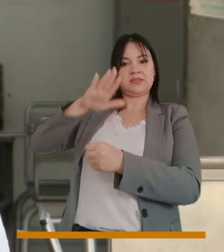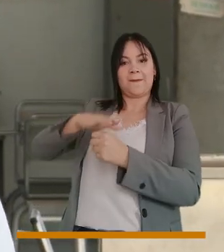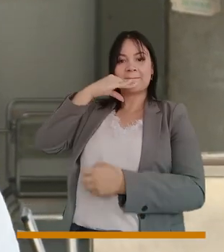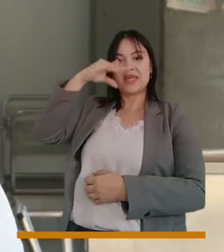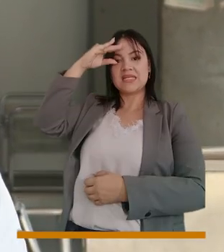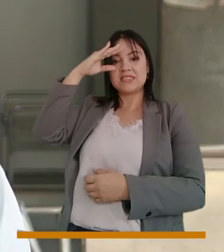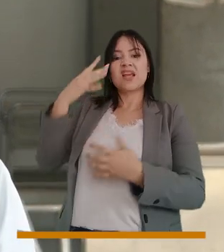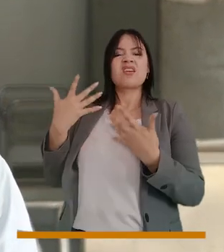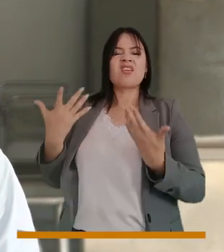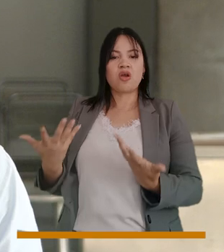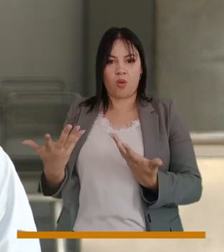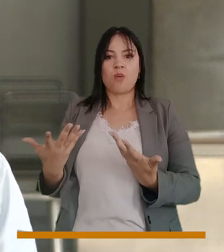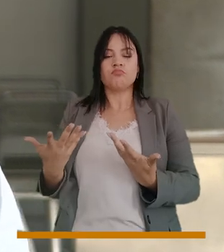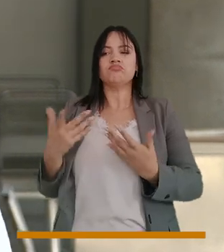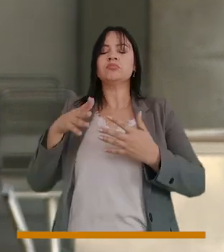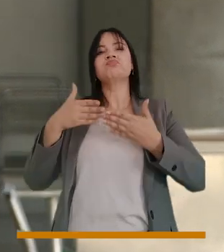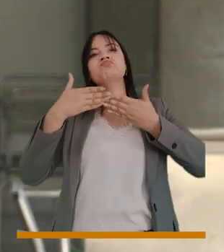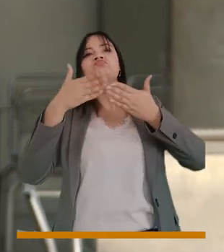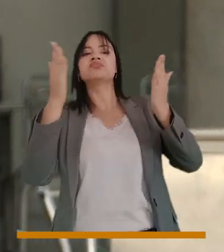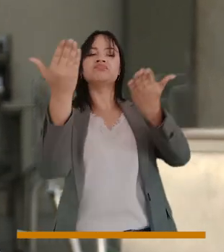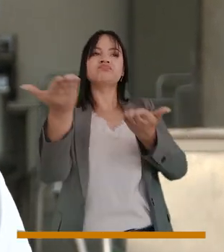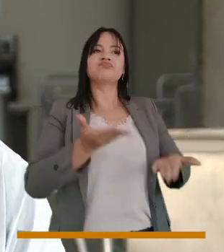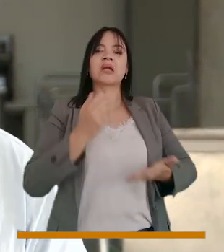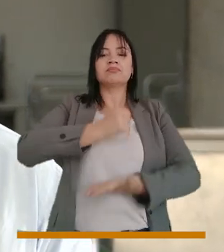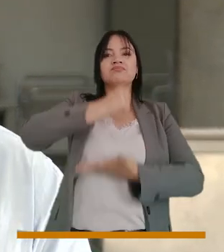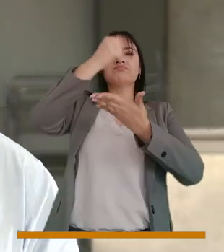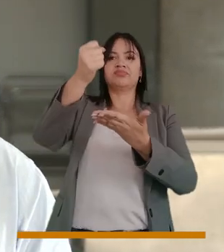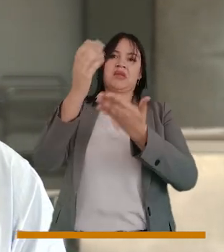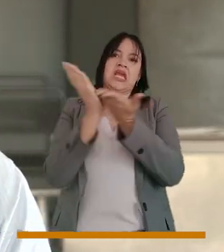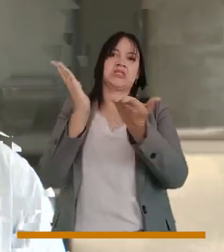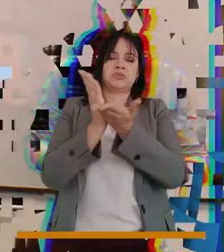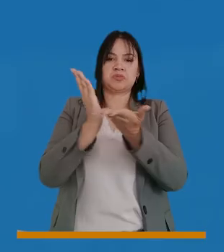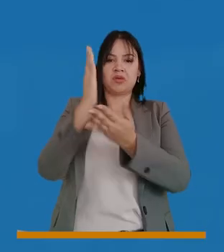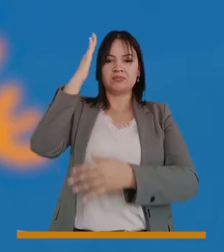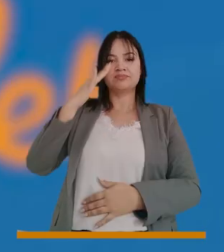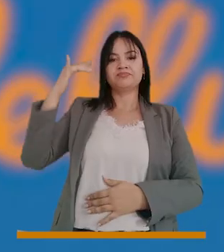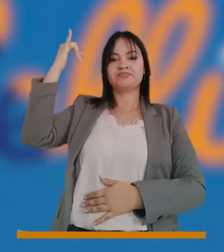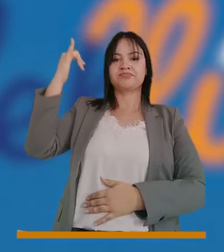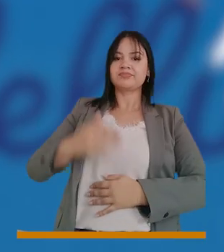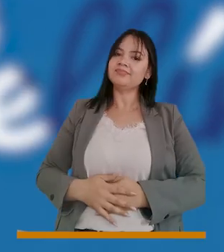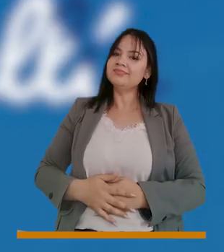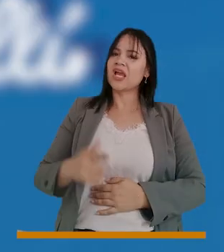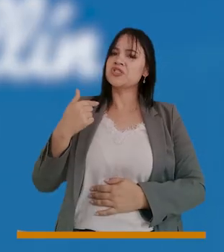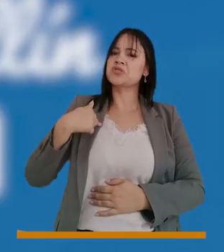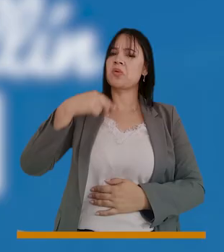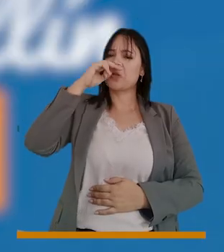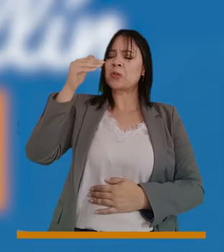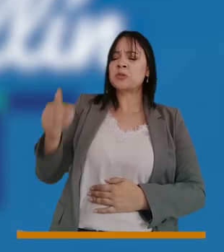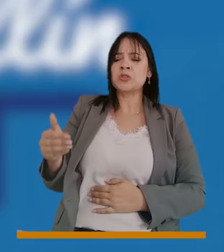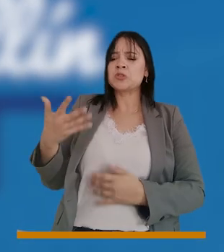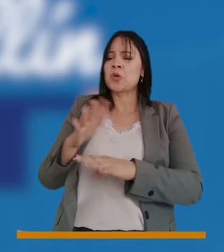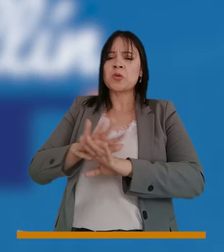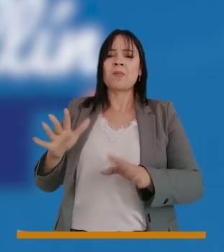el Distrito de Medellín en su momento abrió la convocatoria de unos fondos de educación superior. Y yo, siendo un joven, un niño de